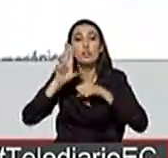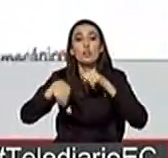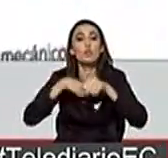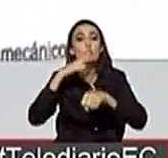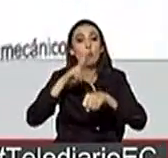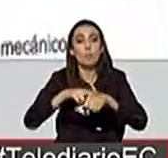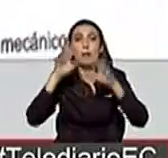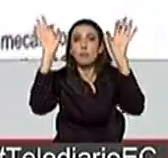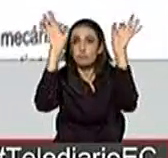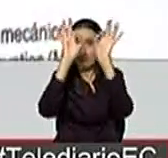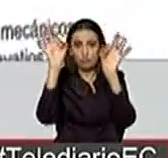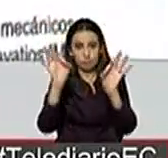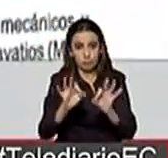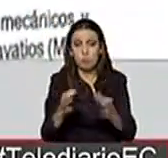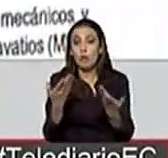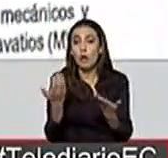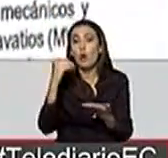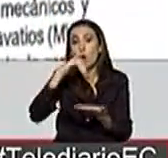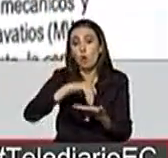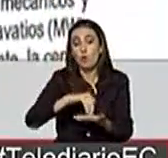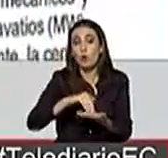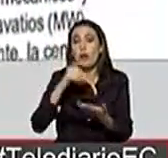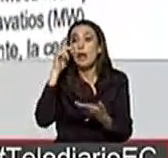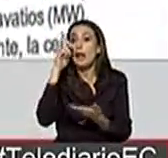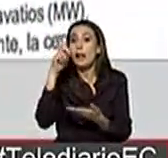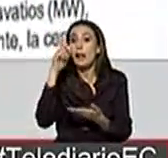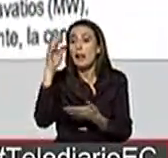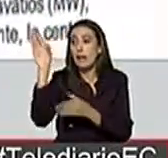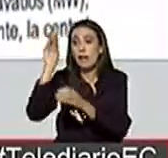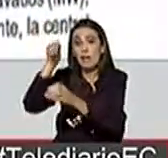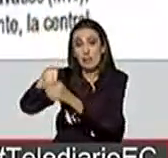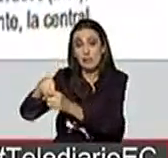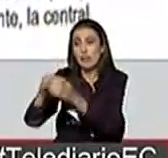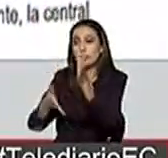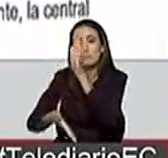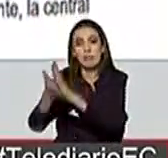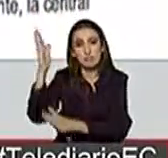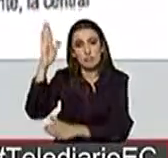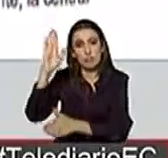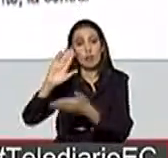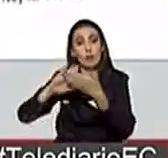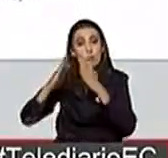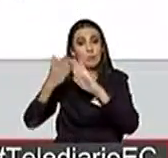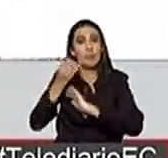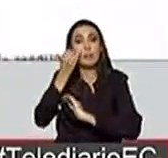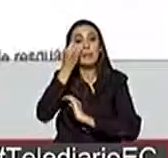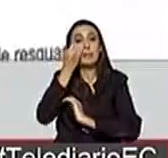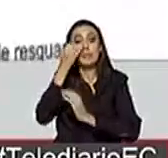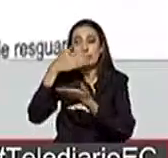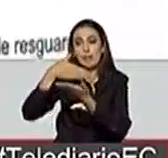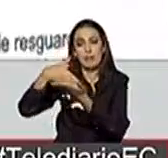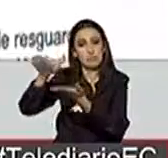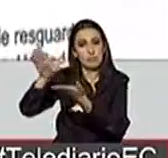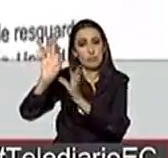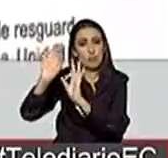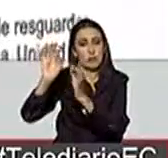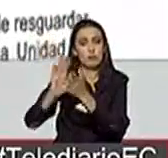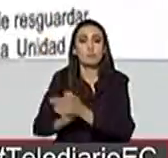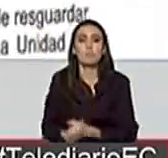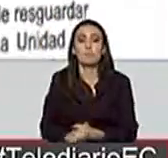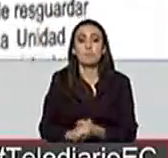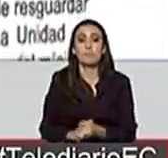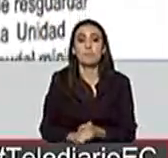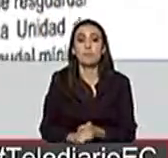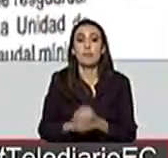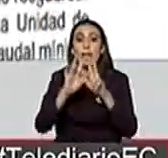dirigentes de las comunidades aledañas abandonaron la casa de máquinas que fue tomada durante las protestas en los últimos días luego de